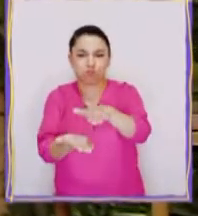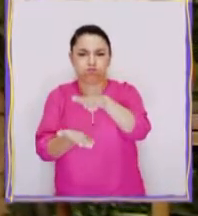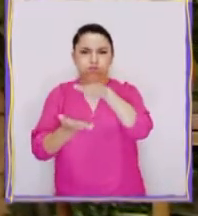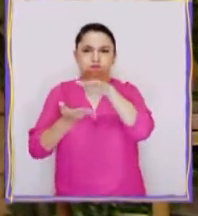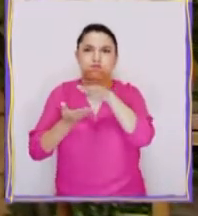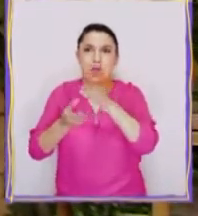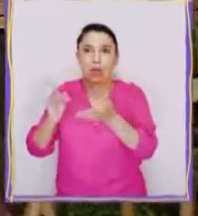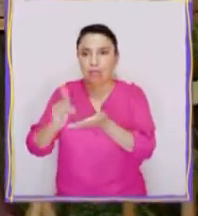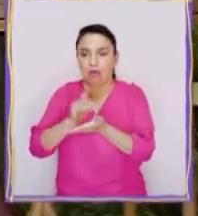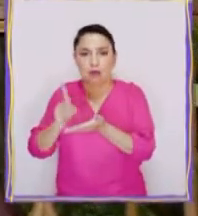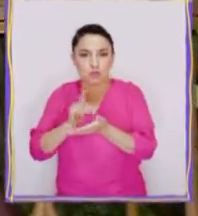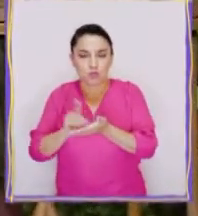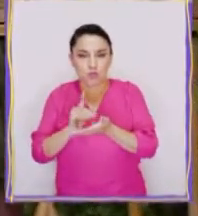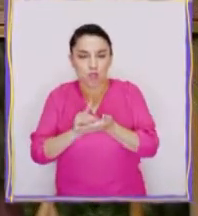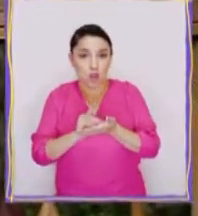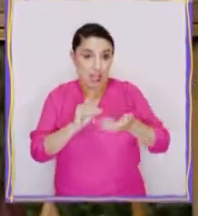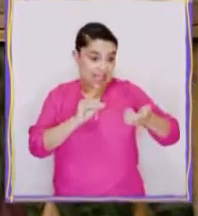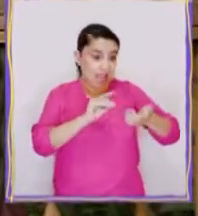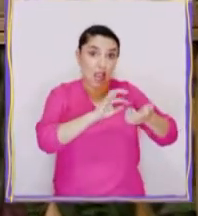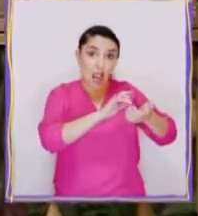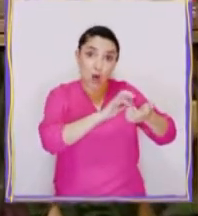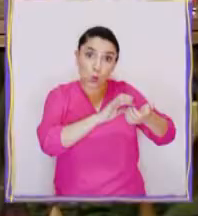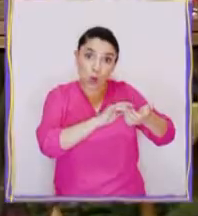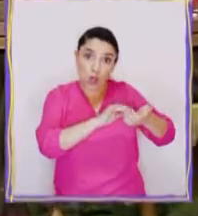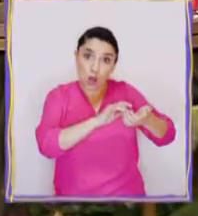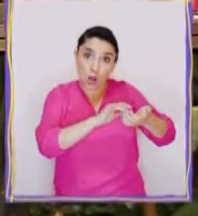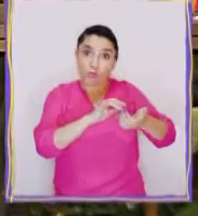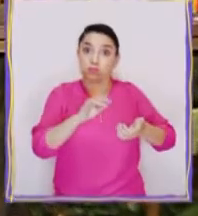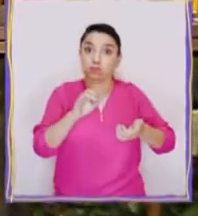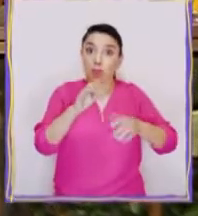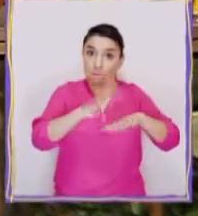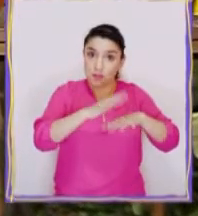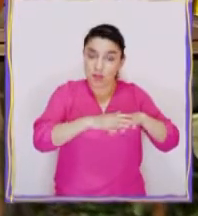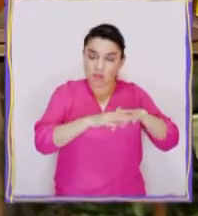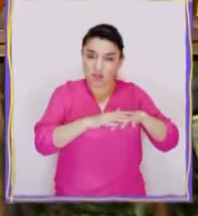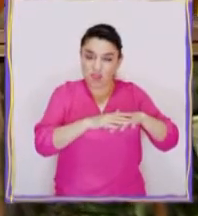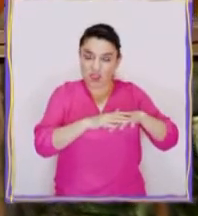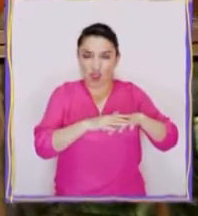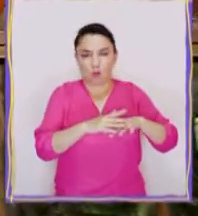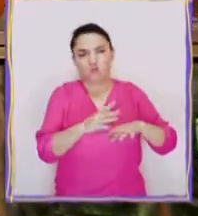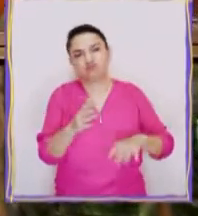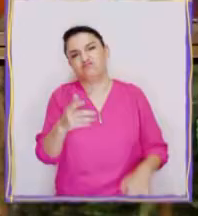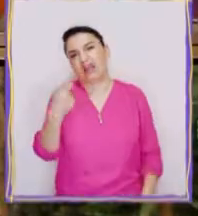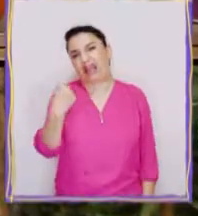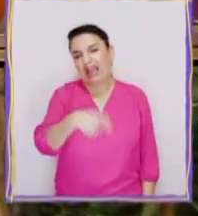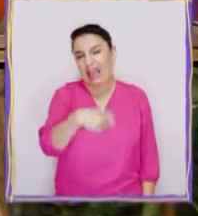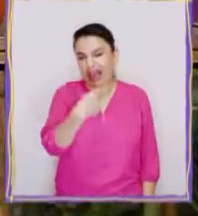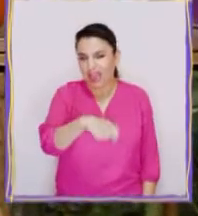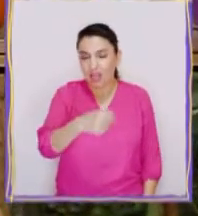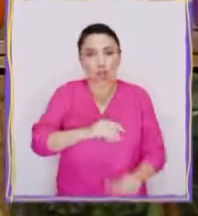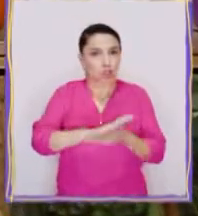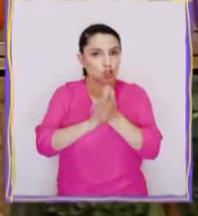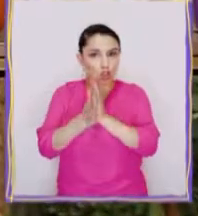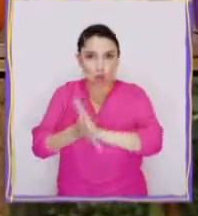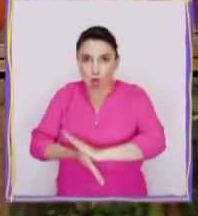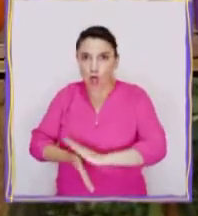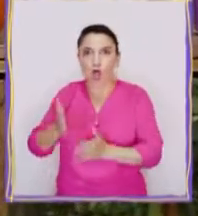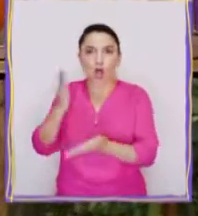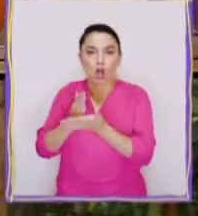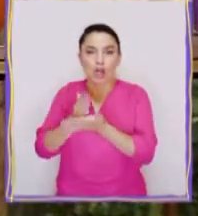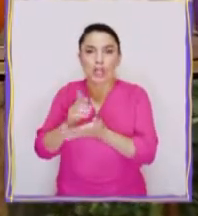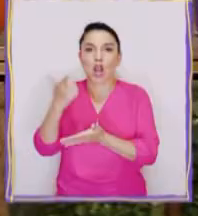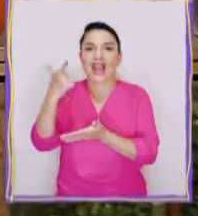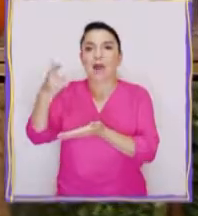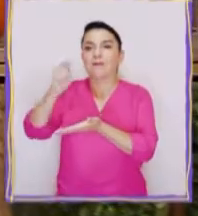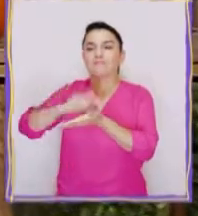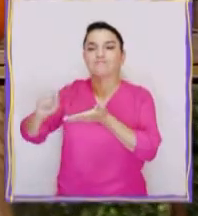grandes enciclopedias. Y calculadoras de bolsillo eran realmente recientes y muy caras. Y todos los trabajos del colegio se tenían que hacer